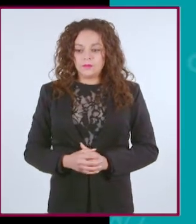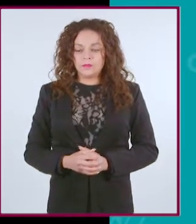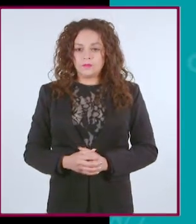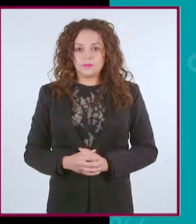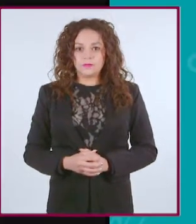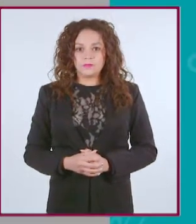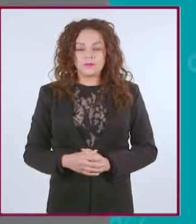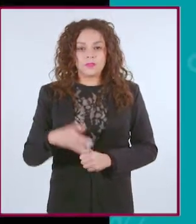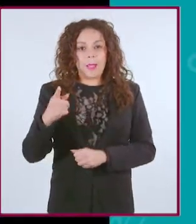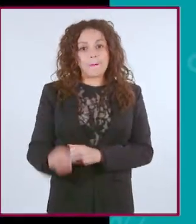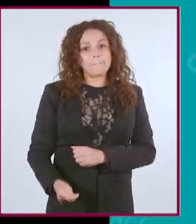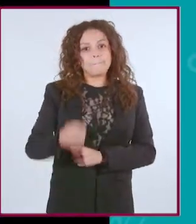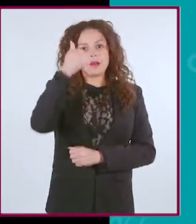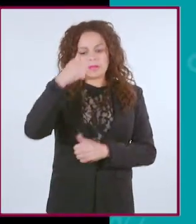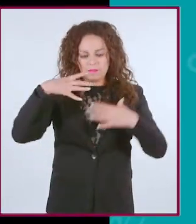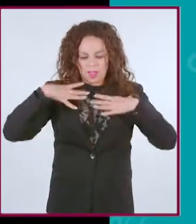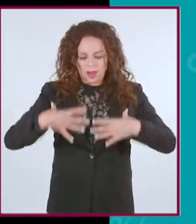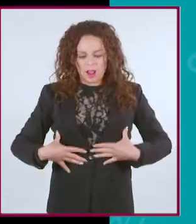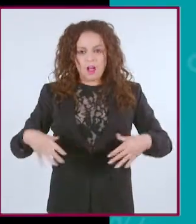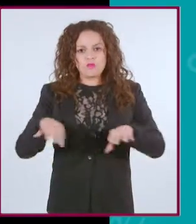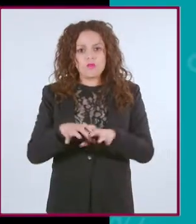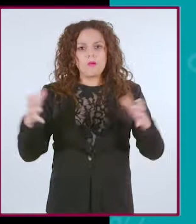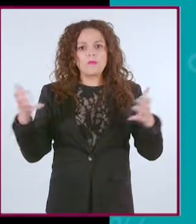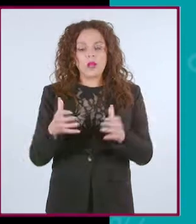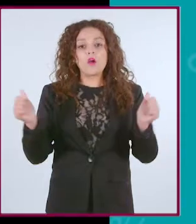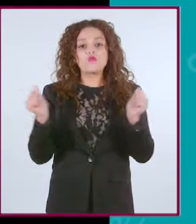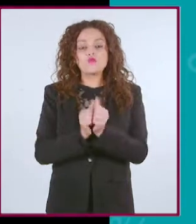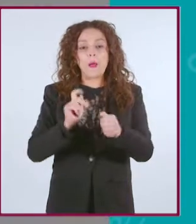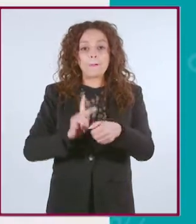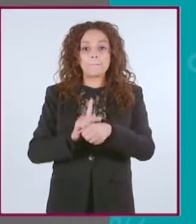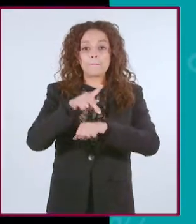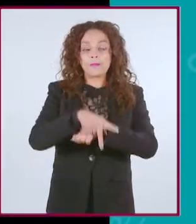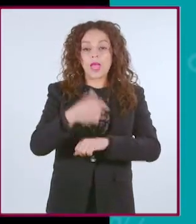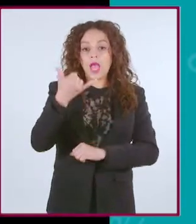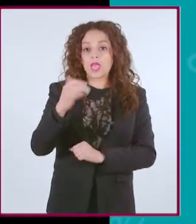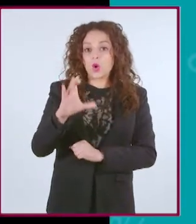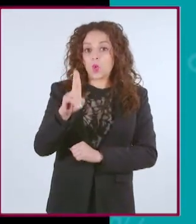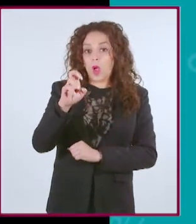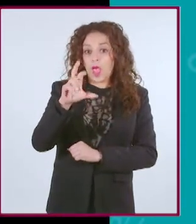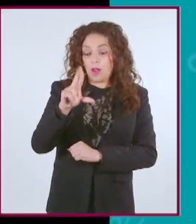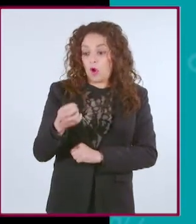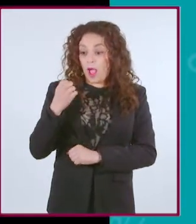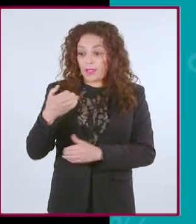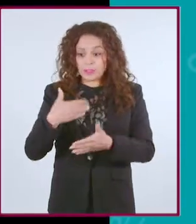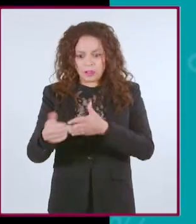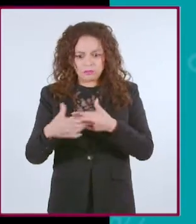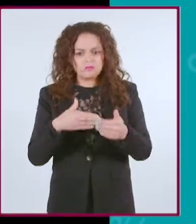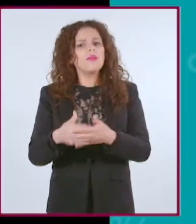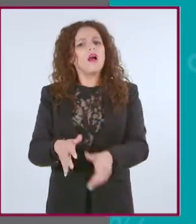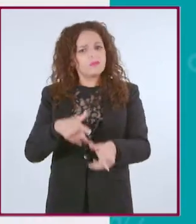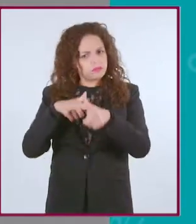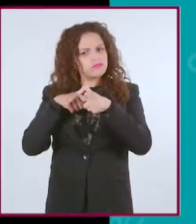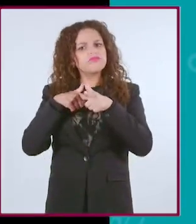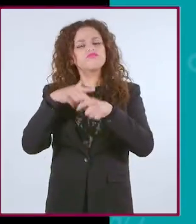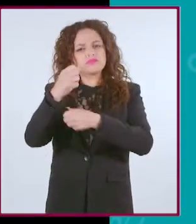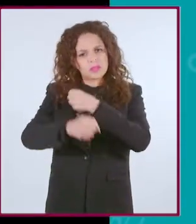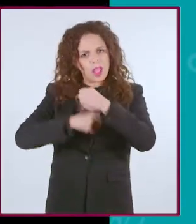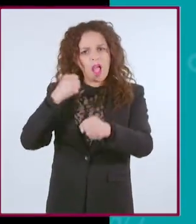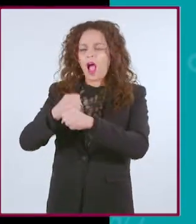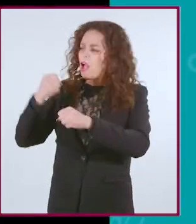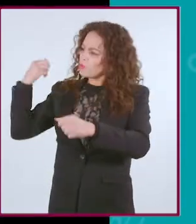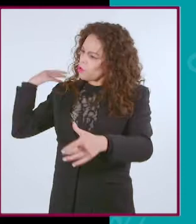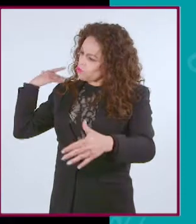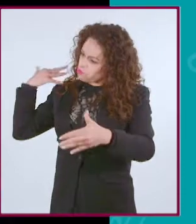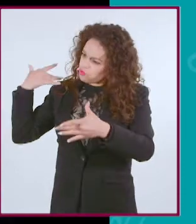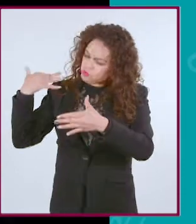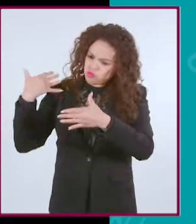La primera vestimenta fue hecha a base de cueros y pieles. Actualmente, esta moda ha persistido a través del tiempo.